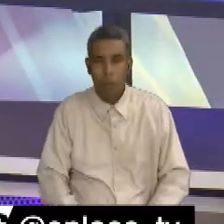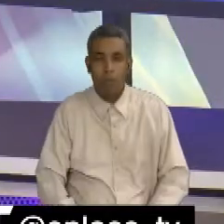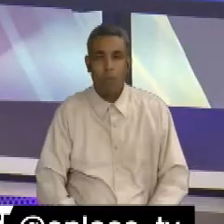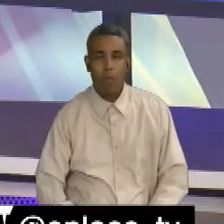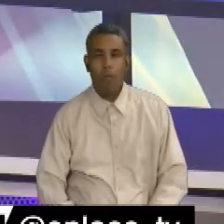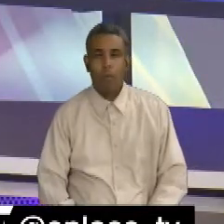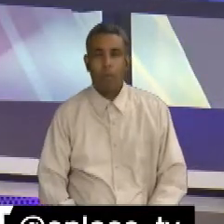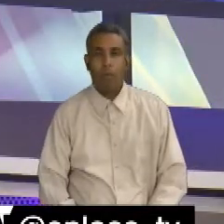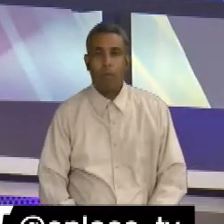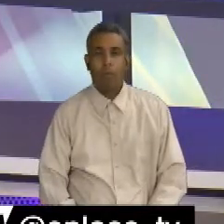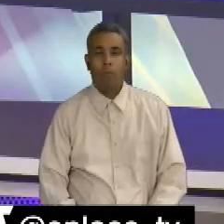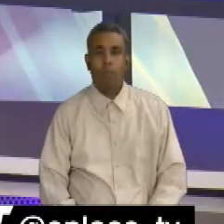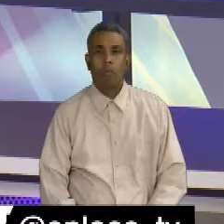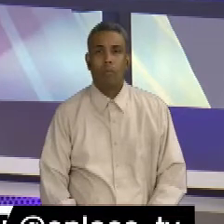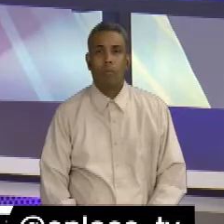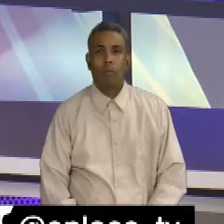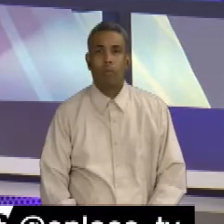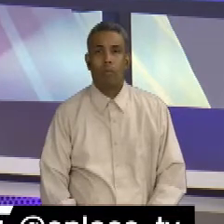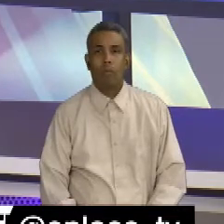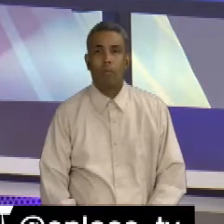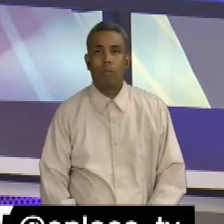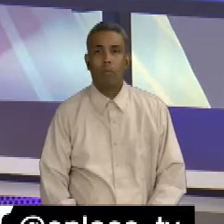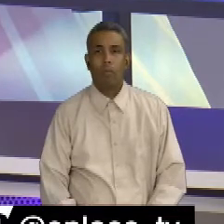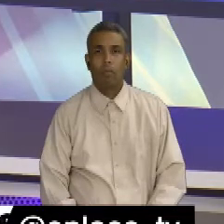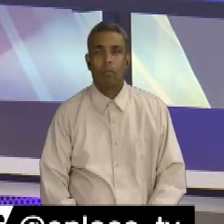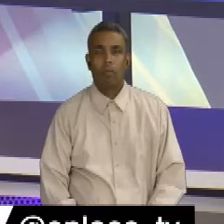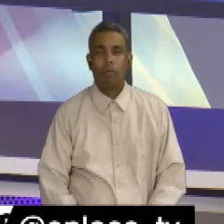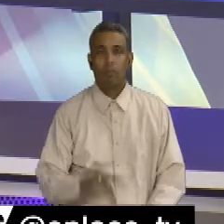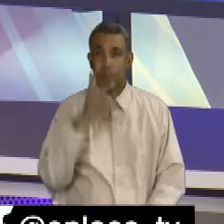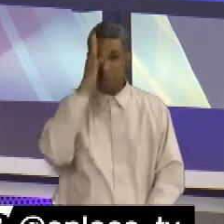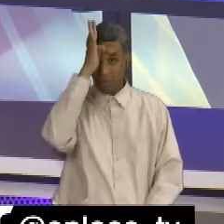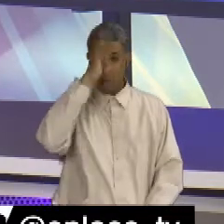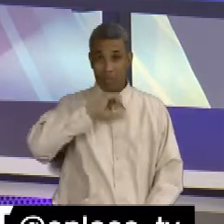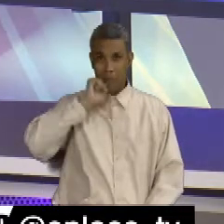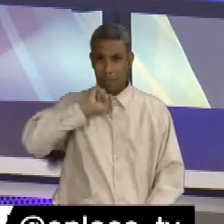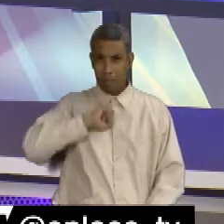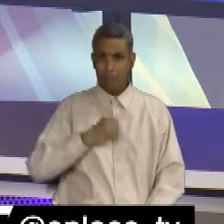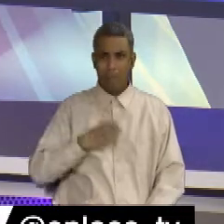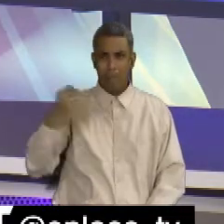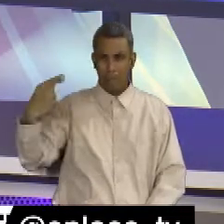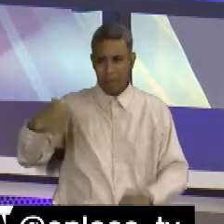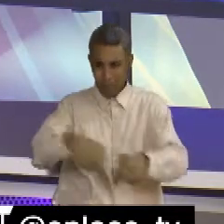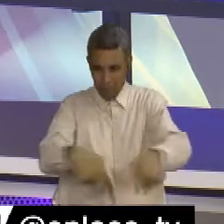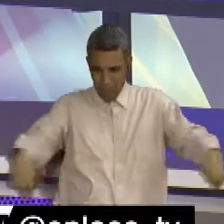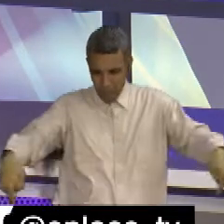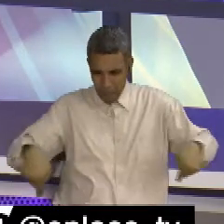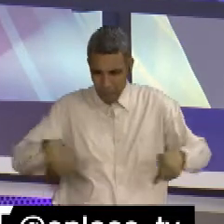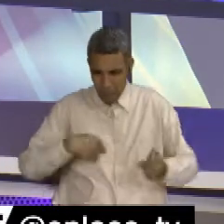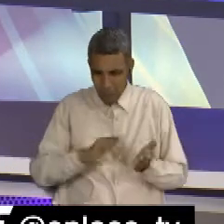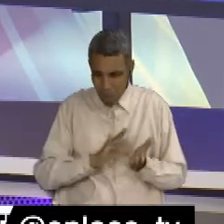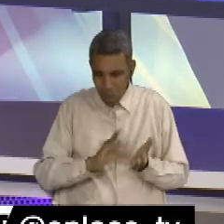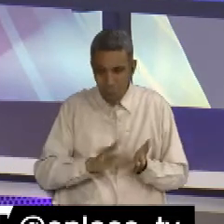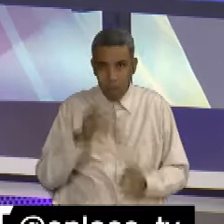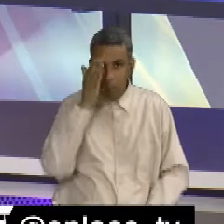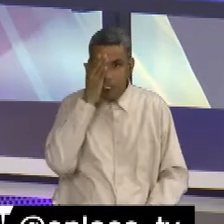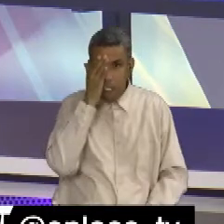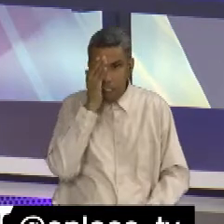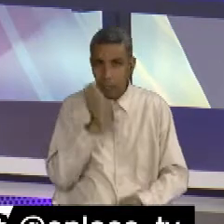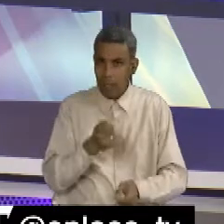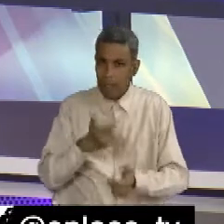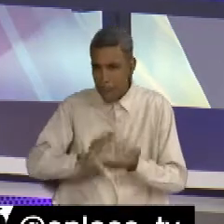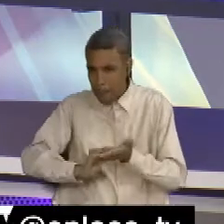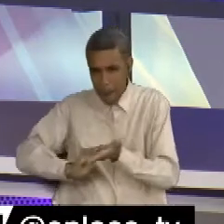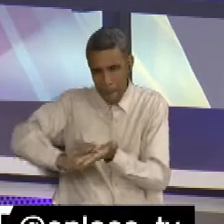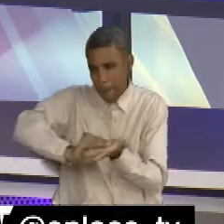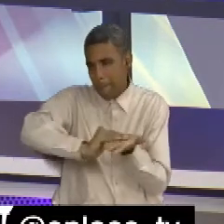En el Hospital Regional del Magdalena Medio reinician obras del primer piso, donde quedará la atención de urgencias. Nuestro director Pedro Severiche tiene más detalles. Pedro,